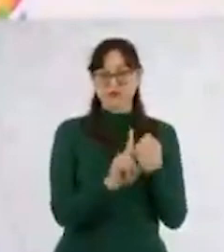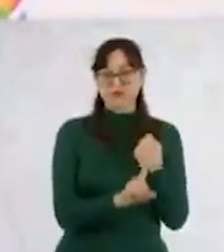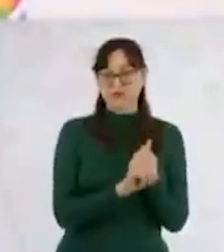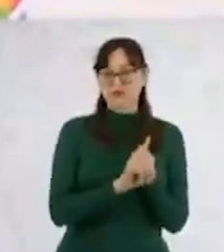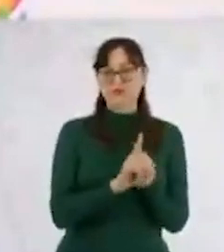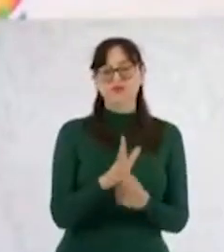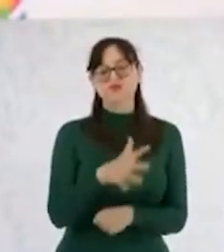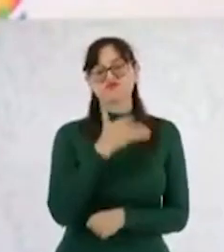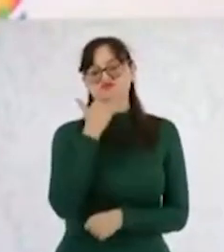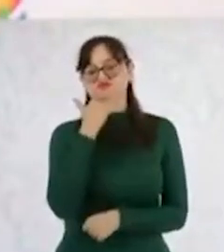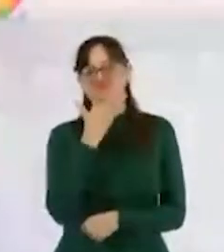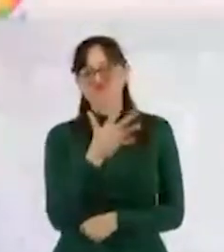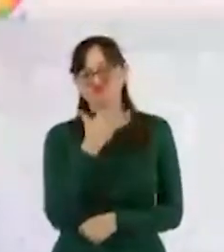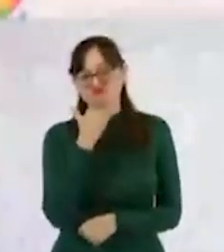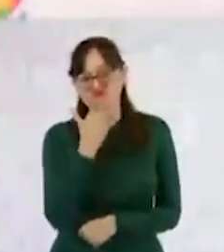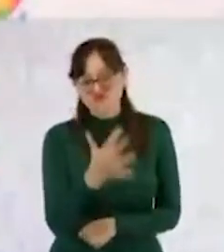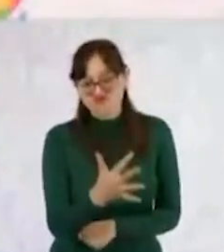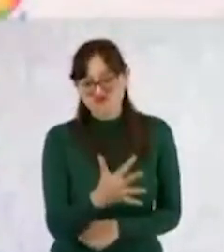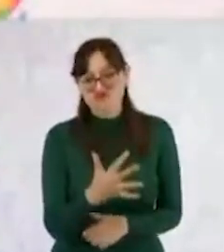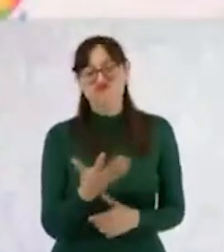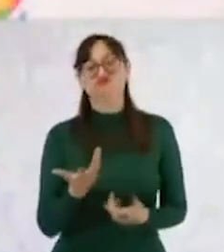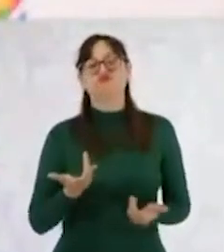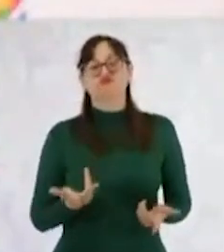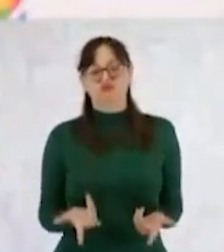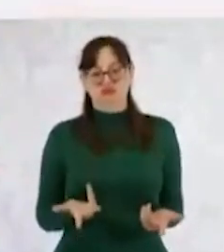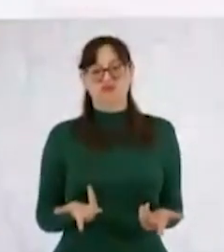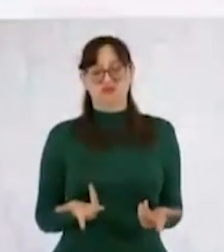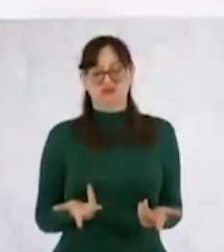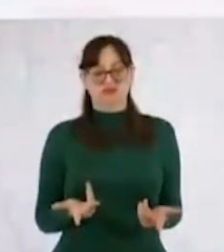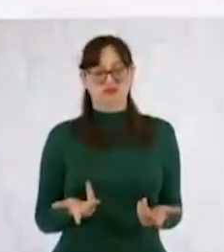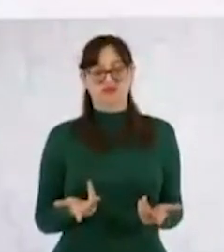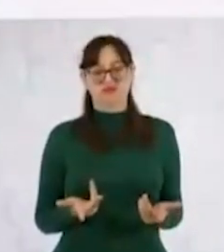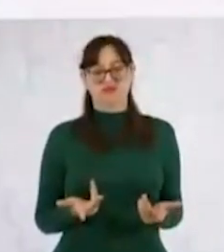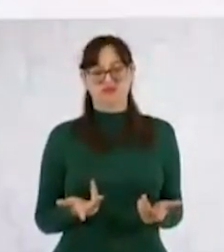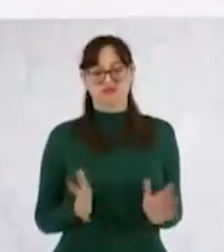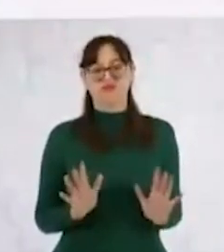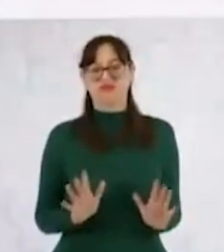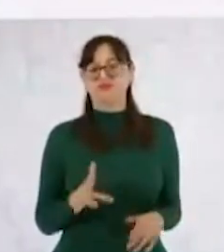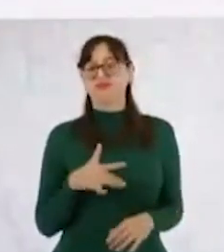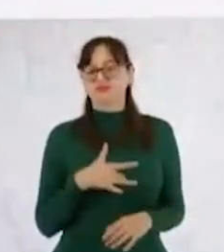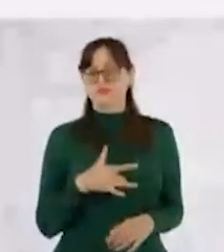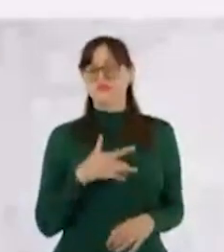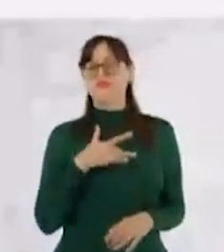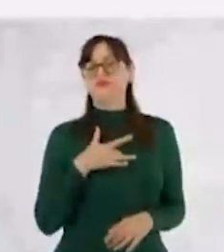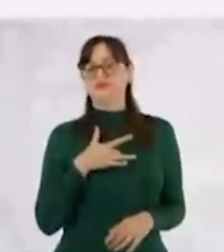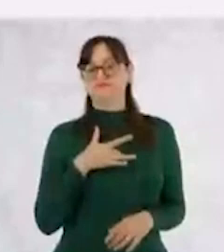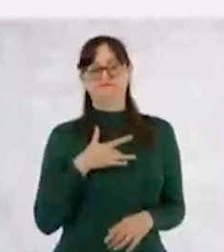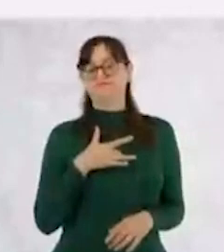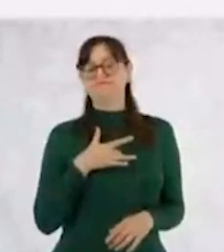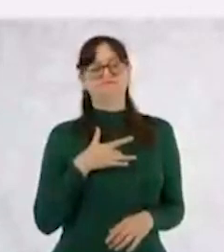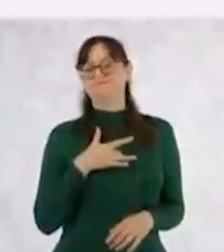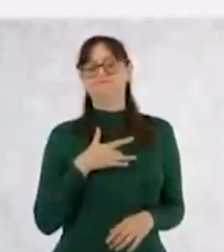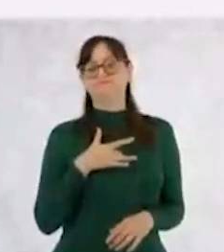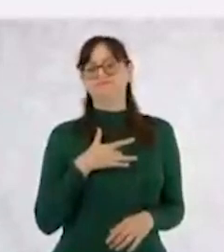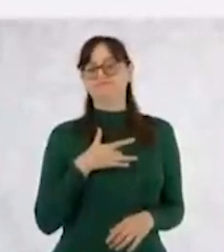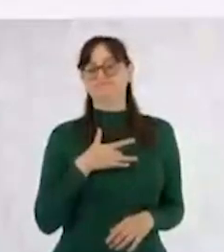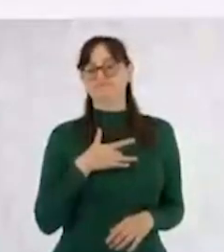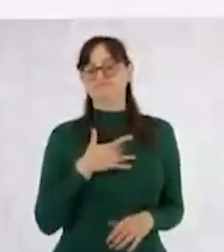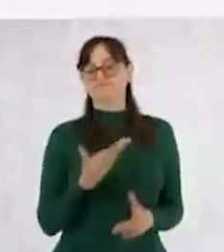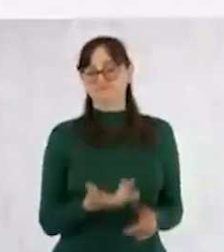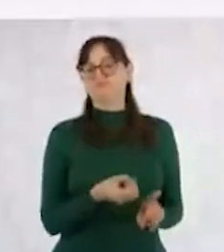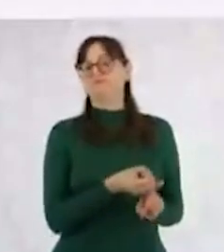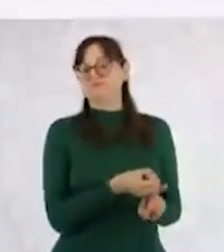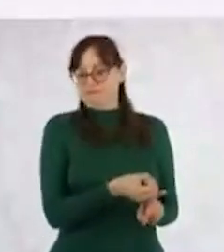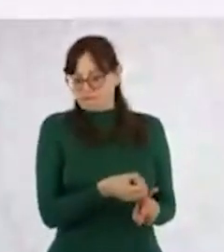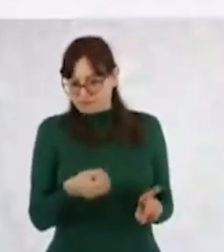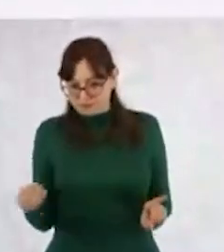solo para la economía de Estados Unidos sino también para Canadá y por supuesto también la de nuestro país Aunque la mandataria aseguró que